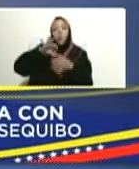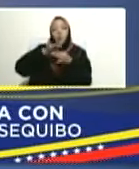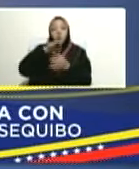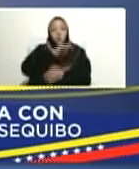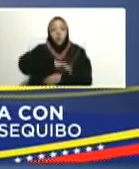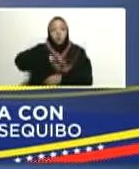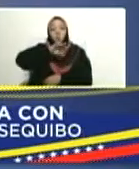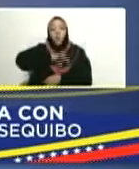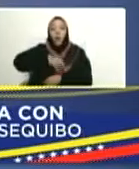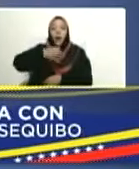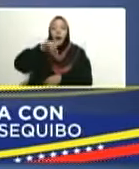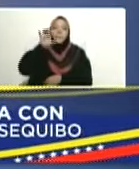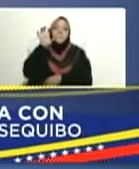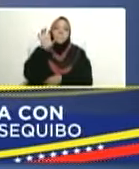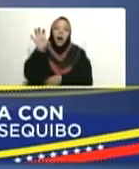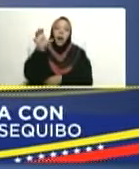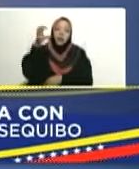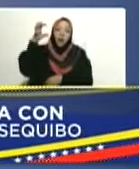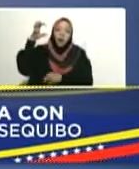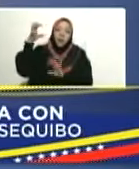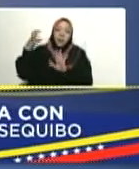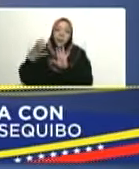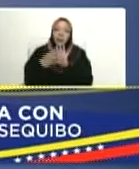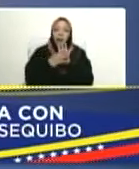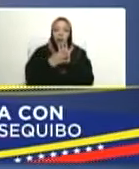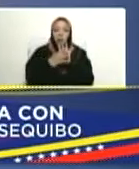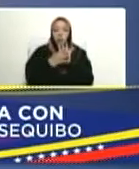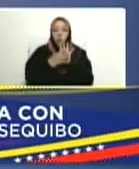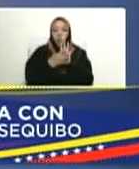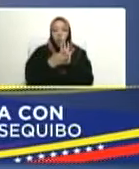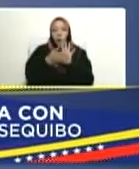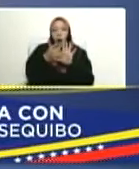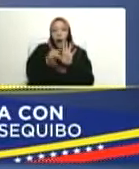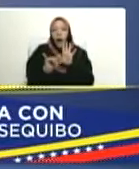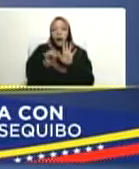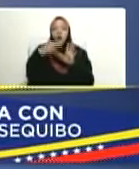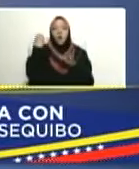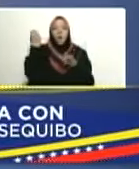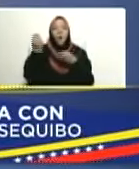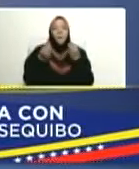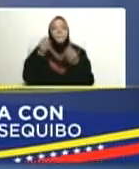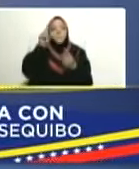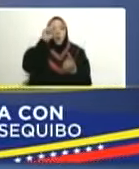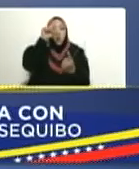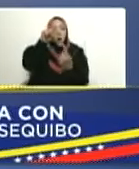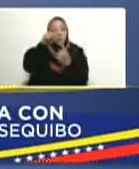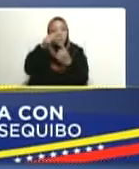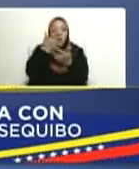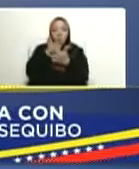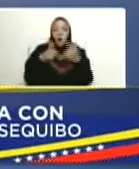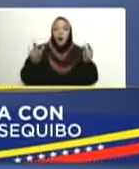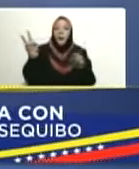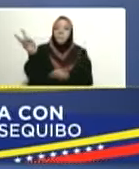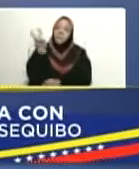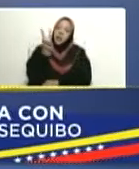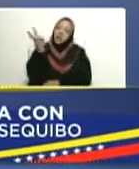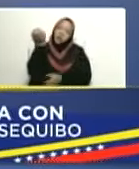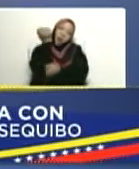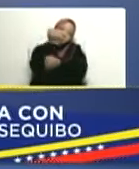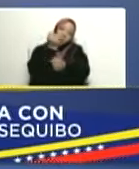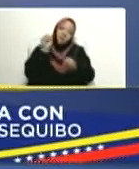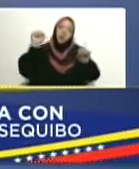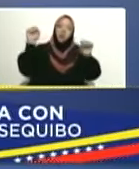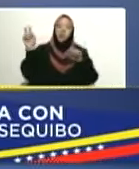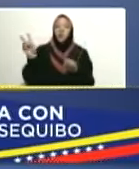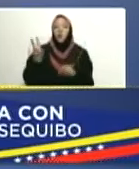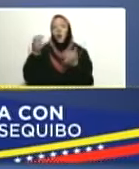tenemos patria, tenemos Estado, tenemos con qué. Hoy por hoy podemos decir Venezuela tiene con qué. Y en